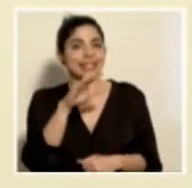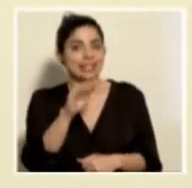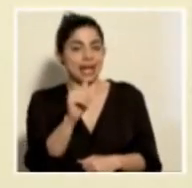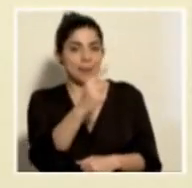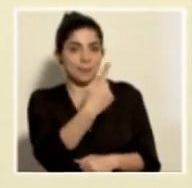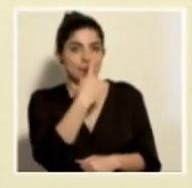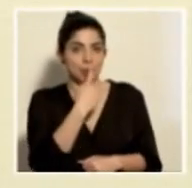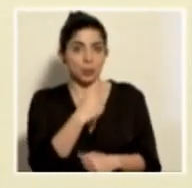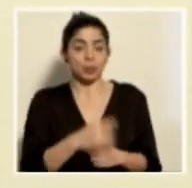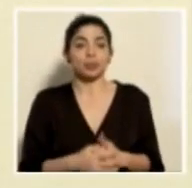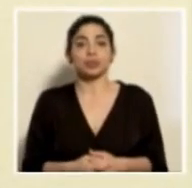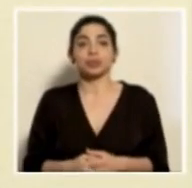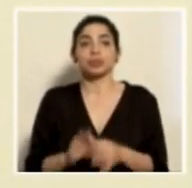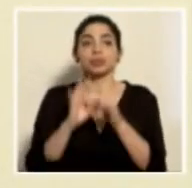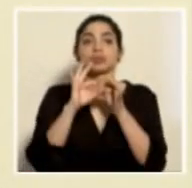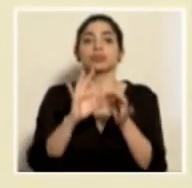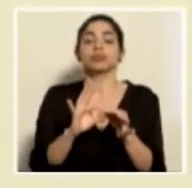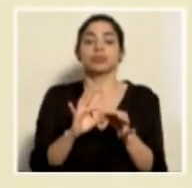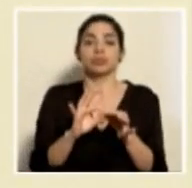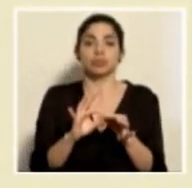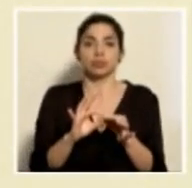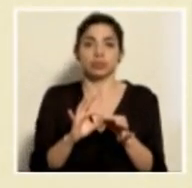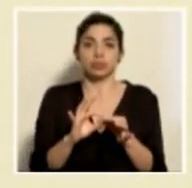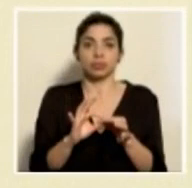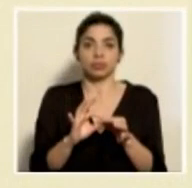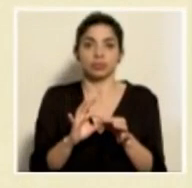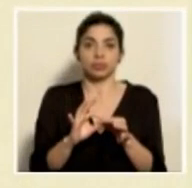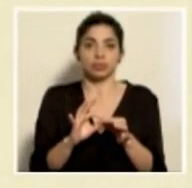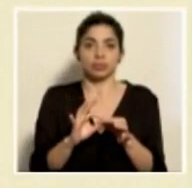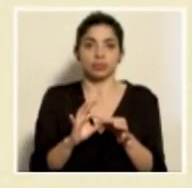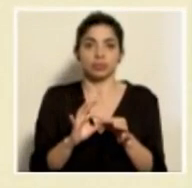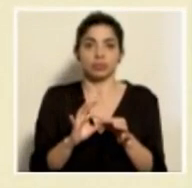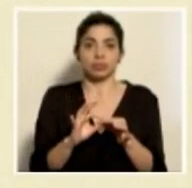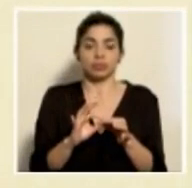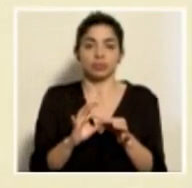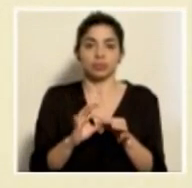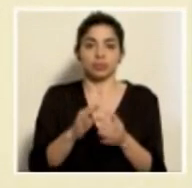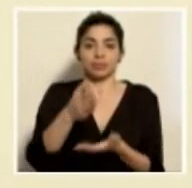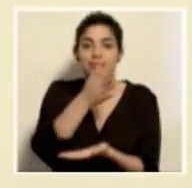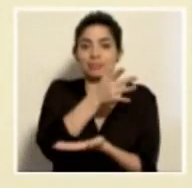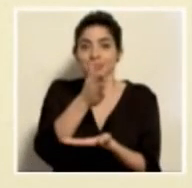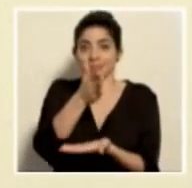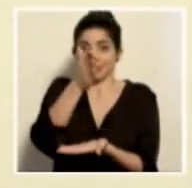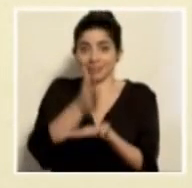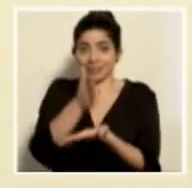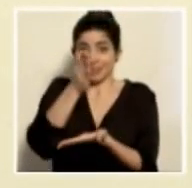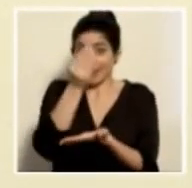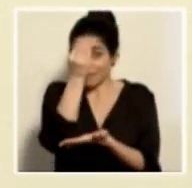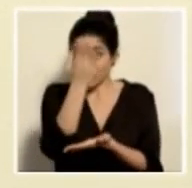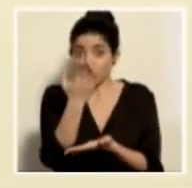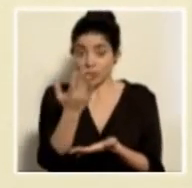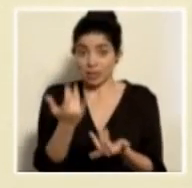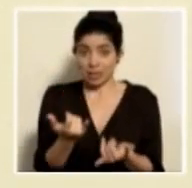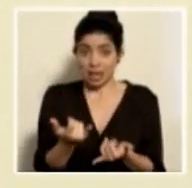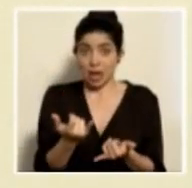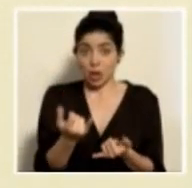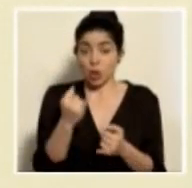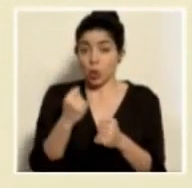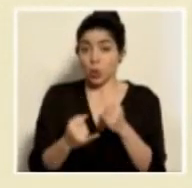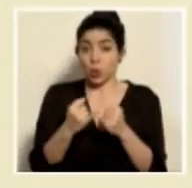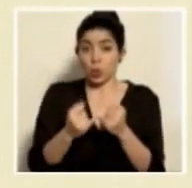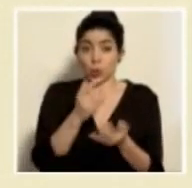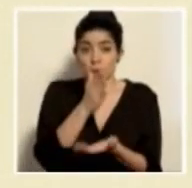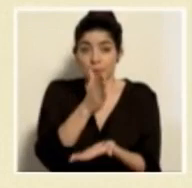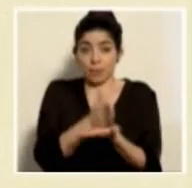pregunta. Con respecto a el corte de los casos que nosotros damos, el último corte